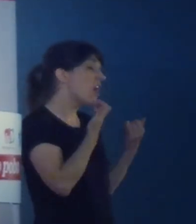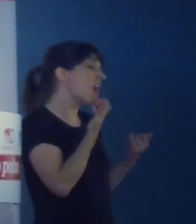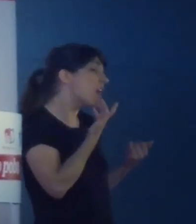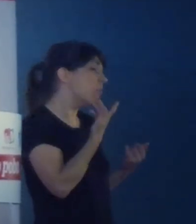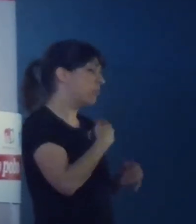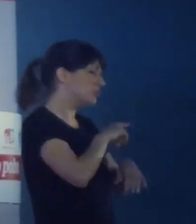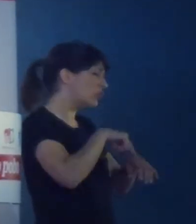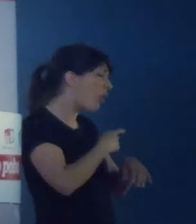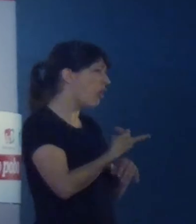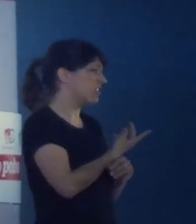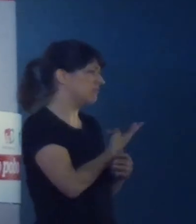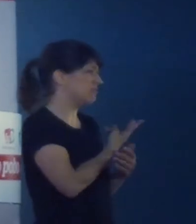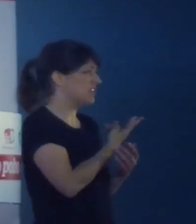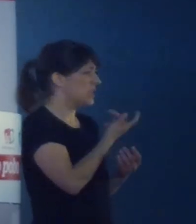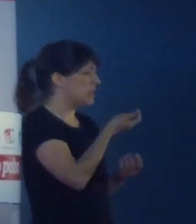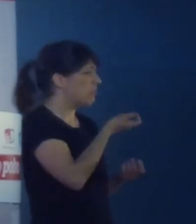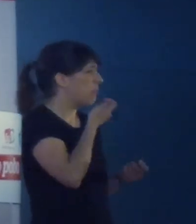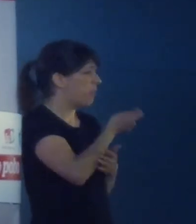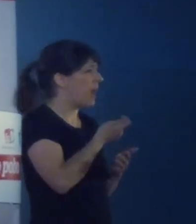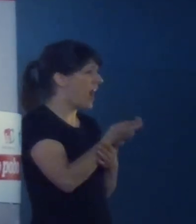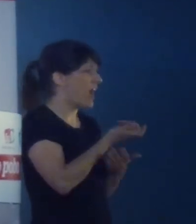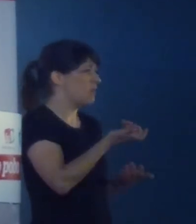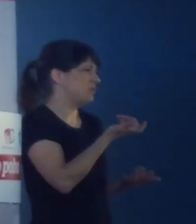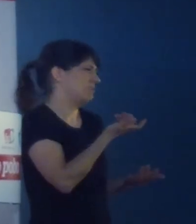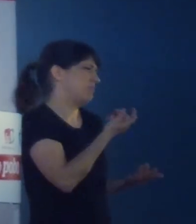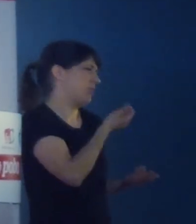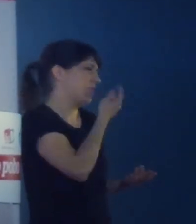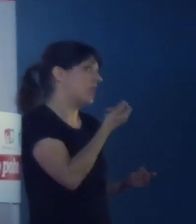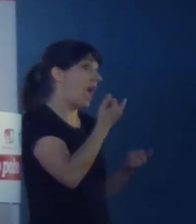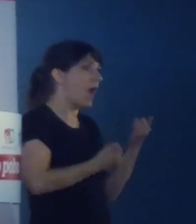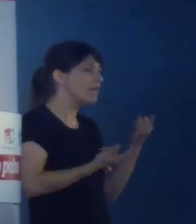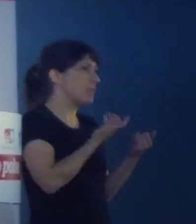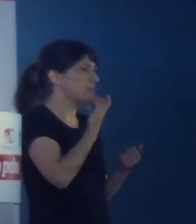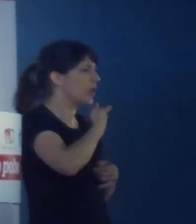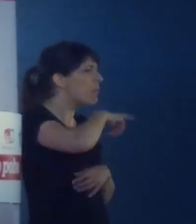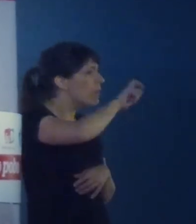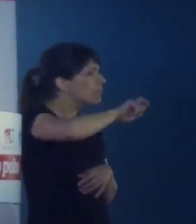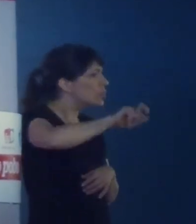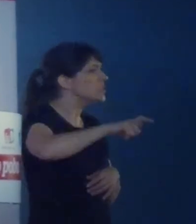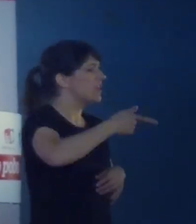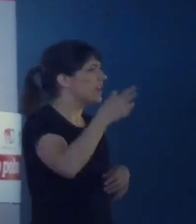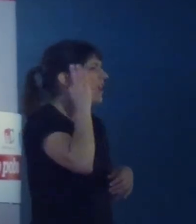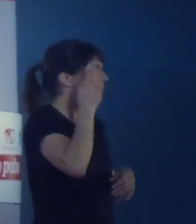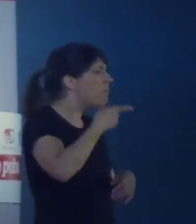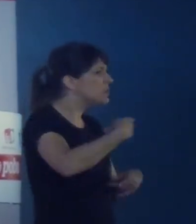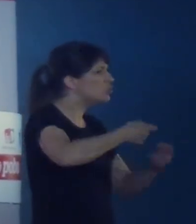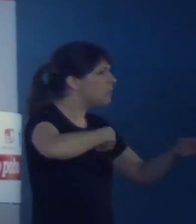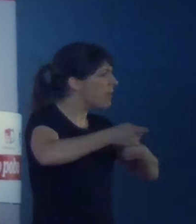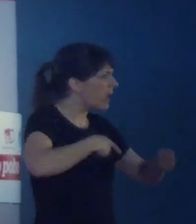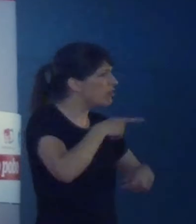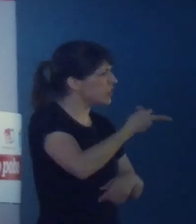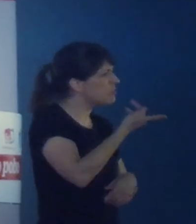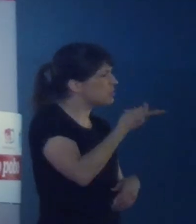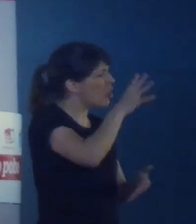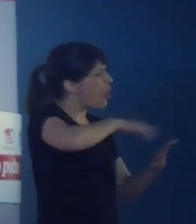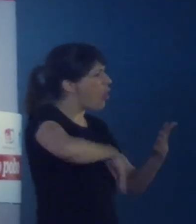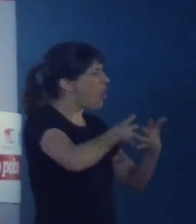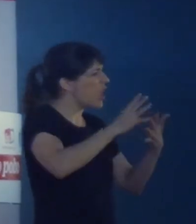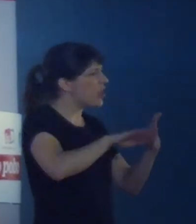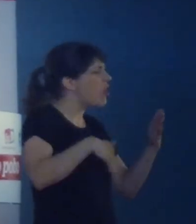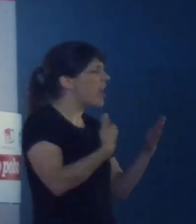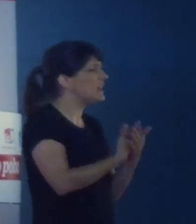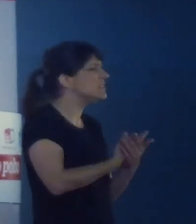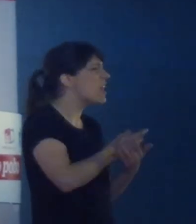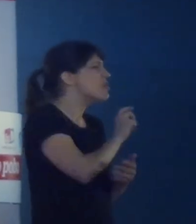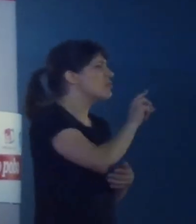non oficial, facerlos por 4 horas, 12 ou 14, como as rapazas dos supermercados e cosas por estímulos, simplemente, e non pagarles nos